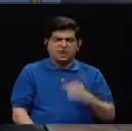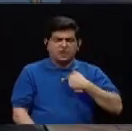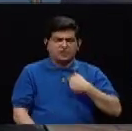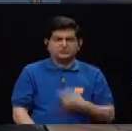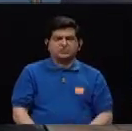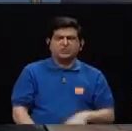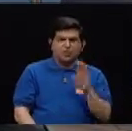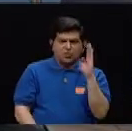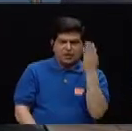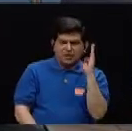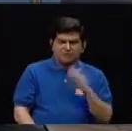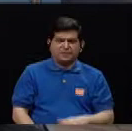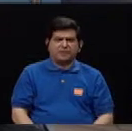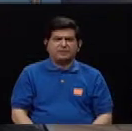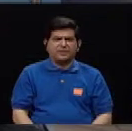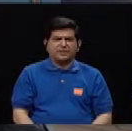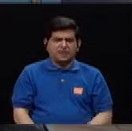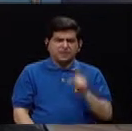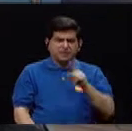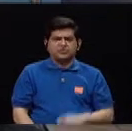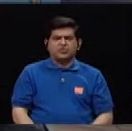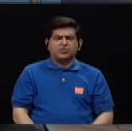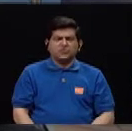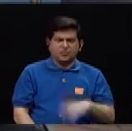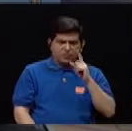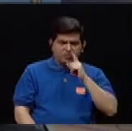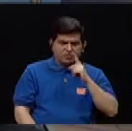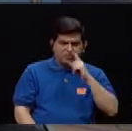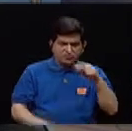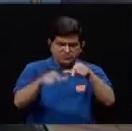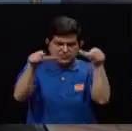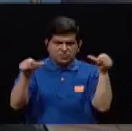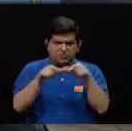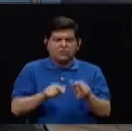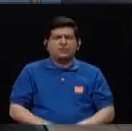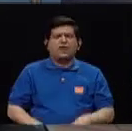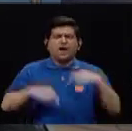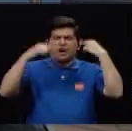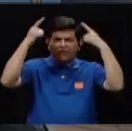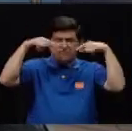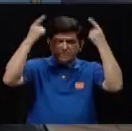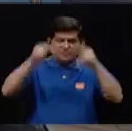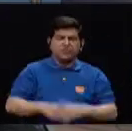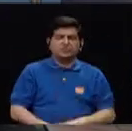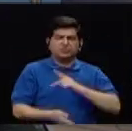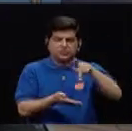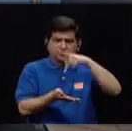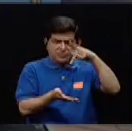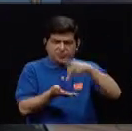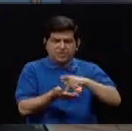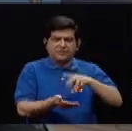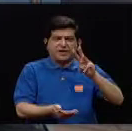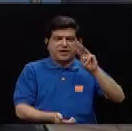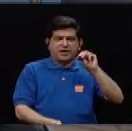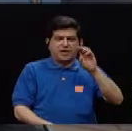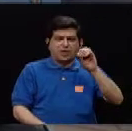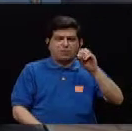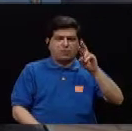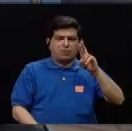metí en el baño de un prostíbulo esquinero muy famoso aquí por el Morazán, y en el